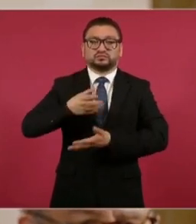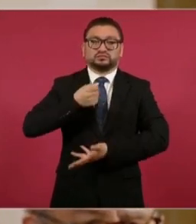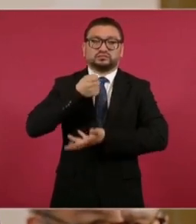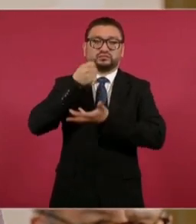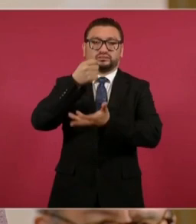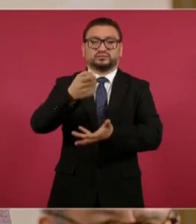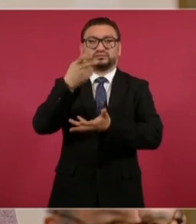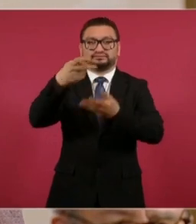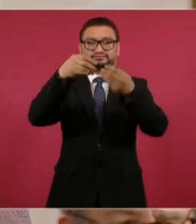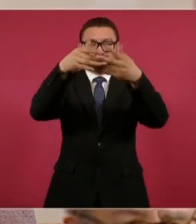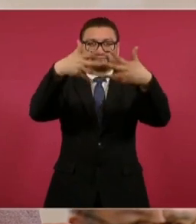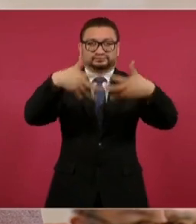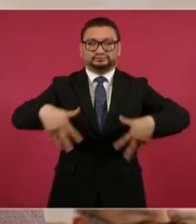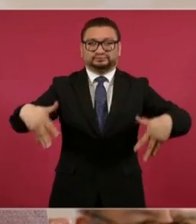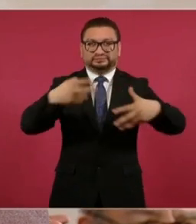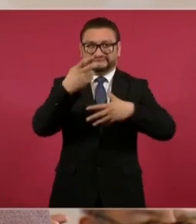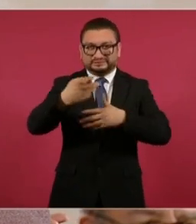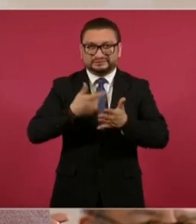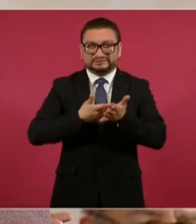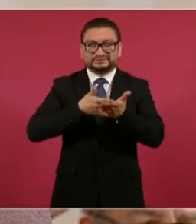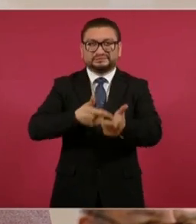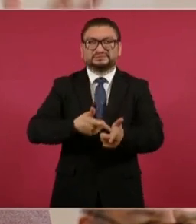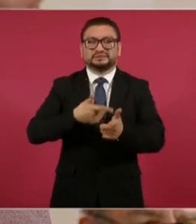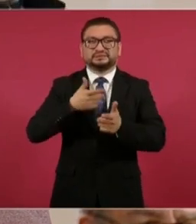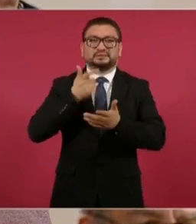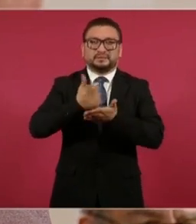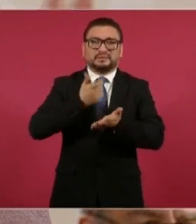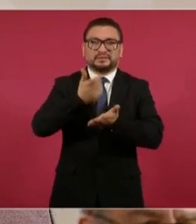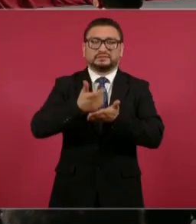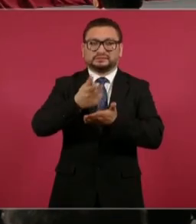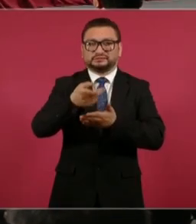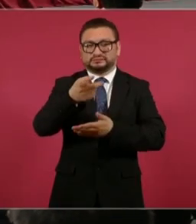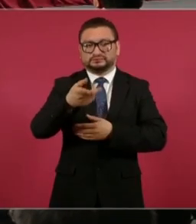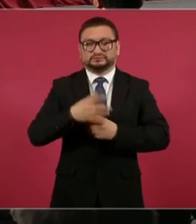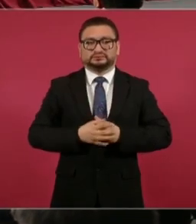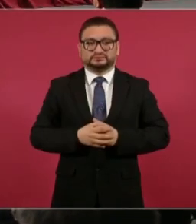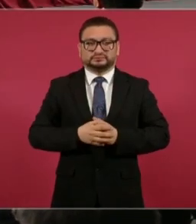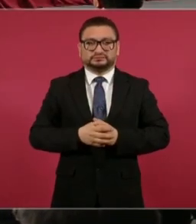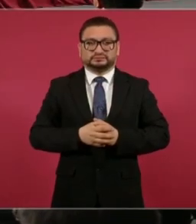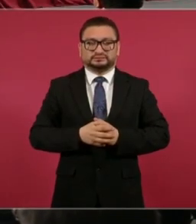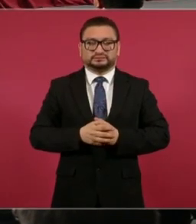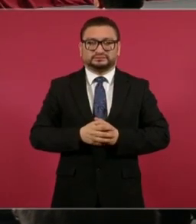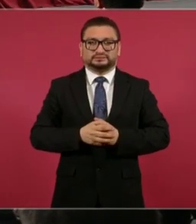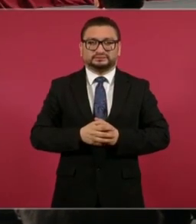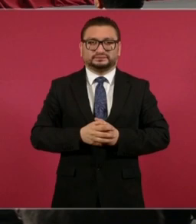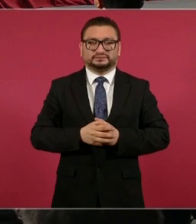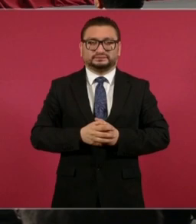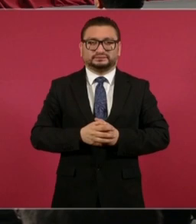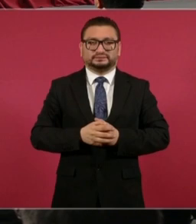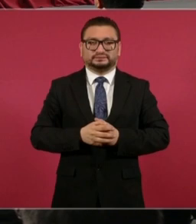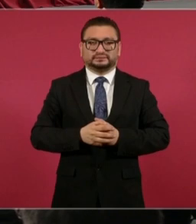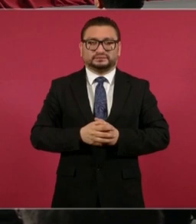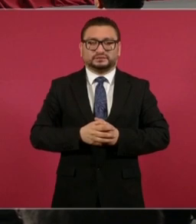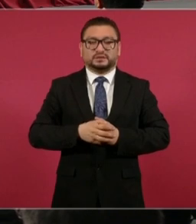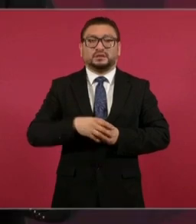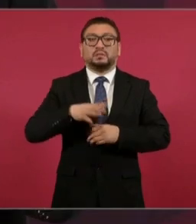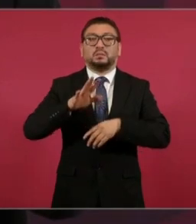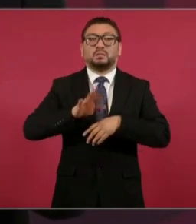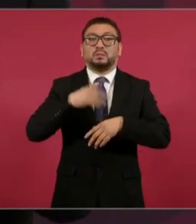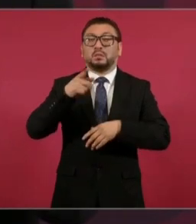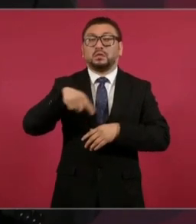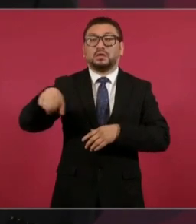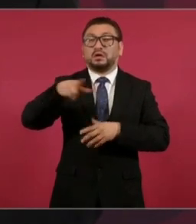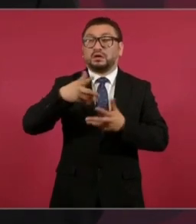es el colmo que se mantengan estas estructura para